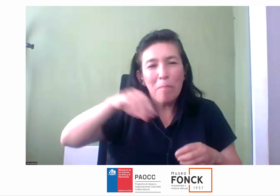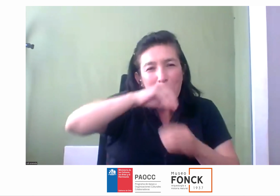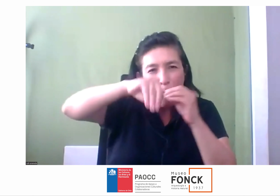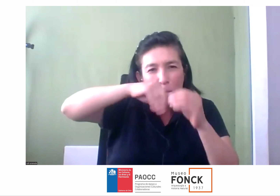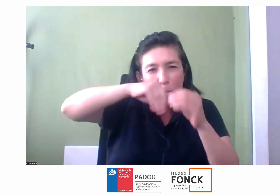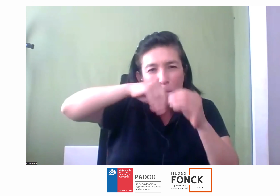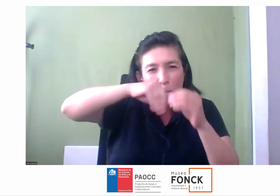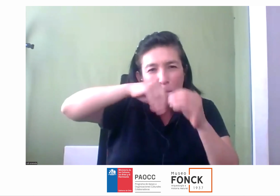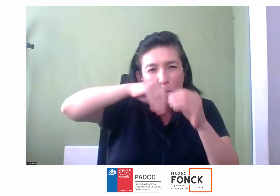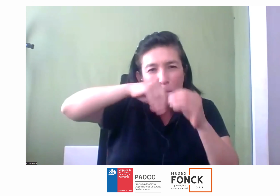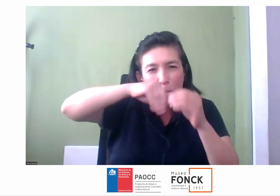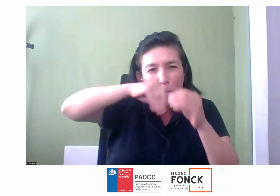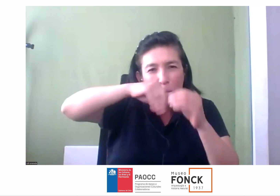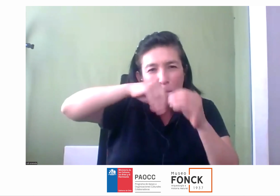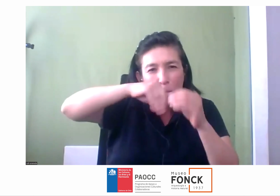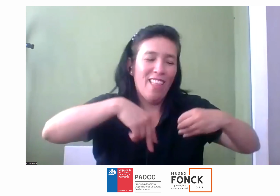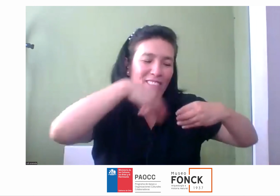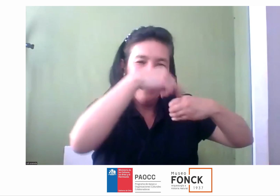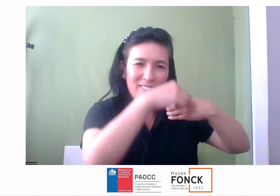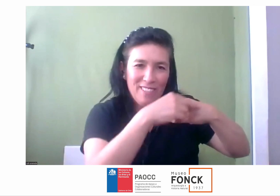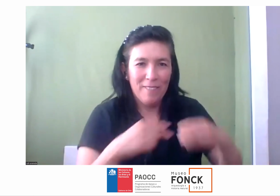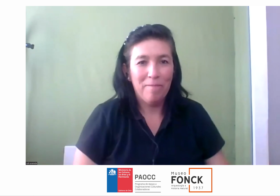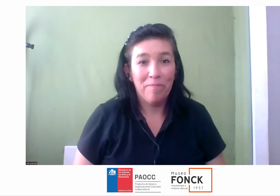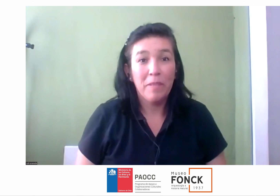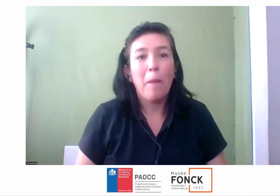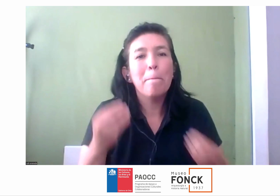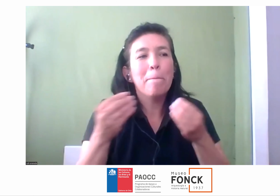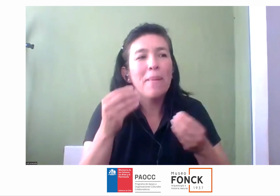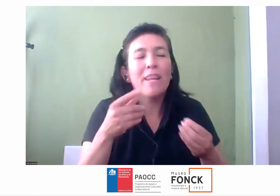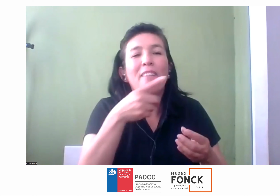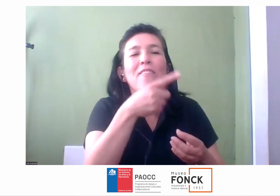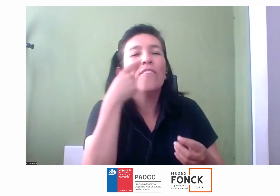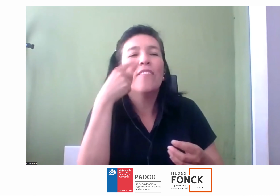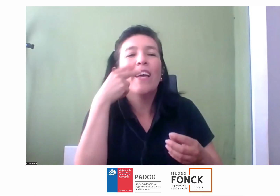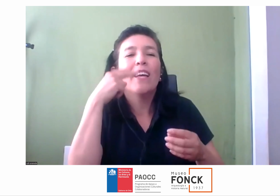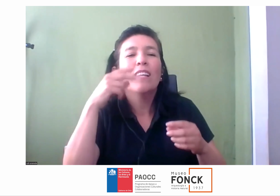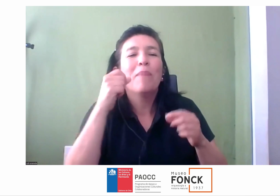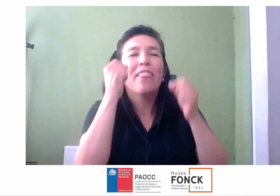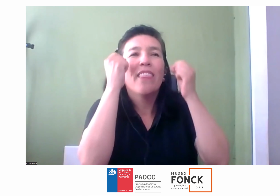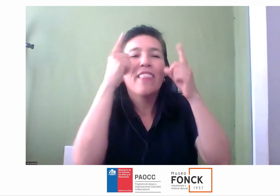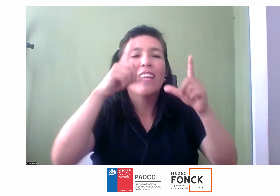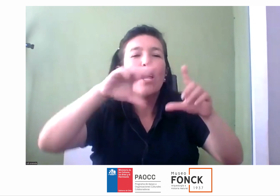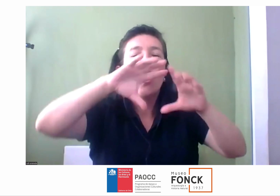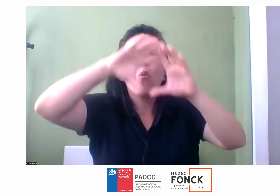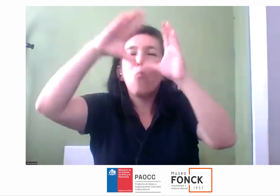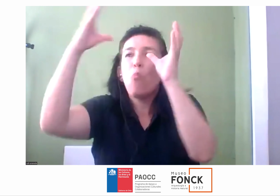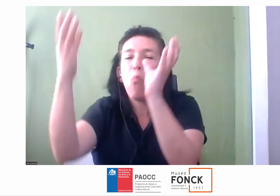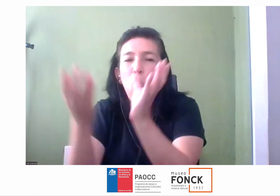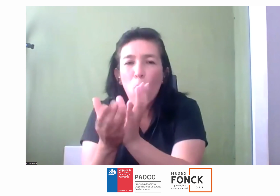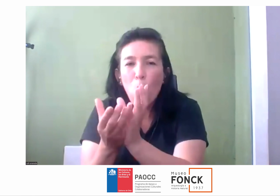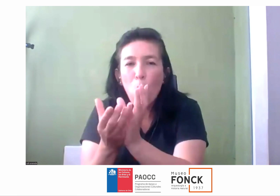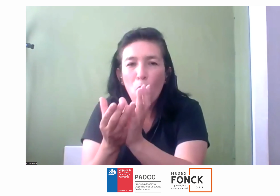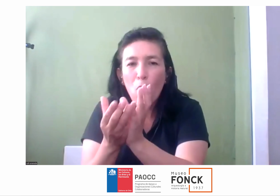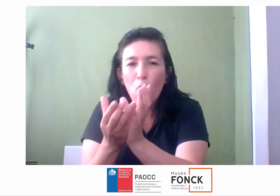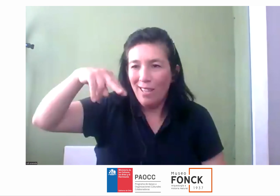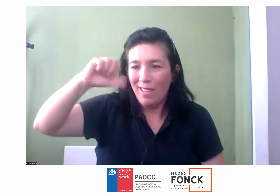decoración. Es básicamente para legitimar una visión o una cosmovisión que tiene del mundo incaico en